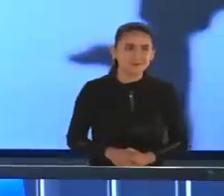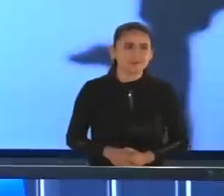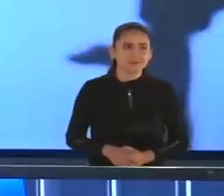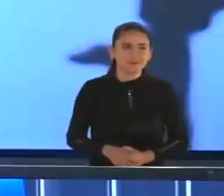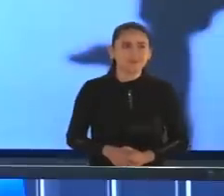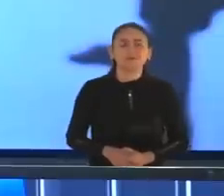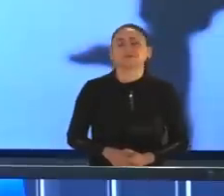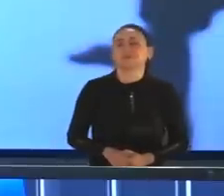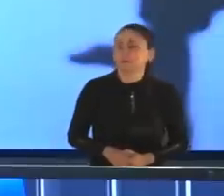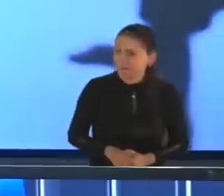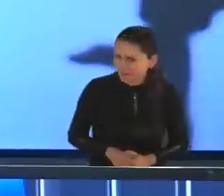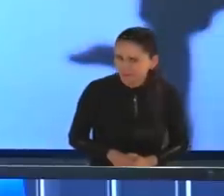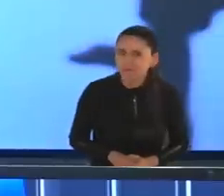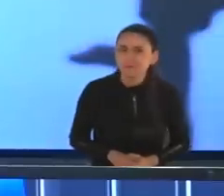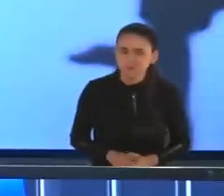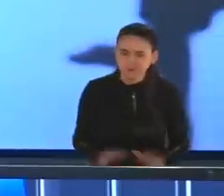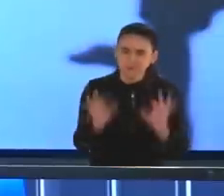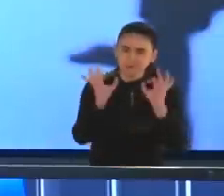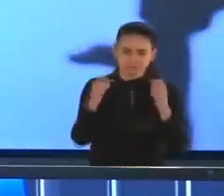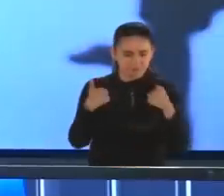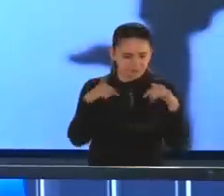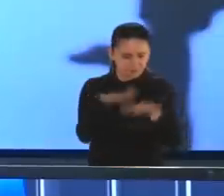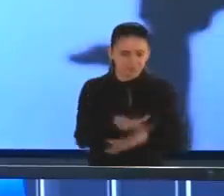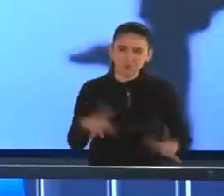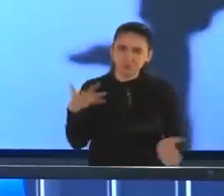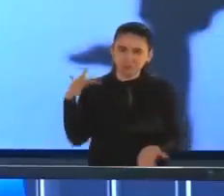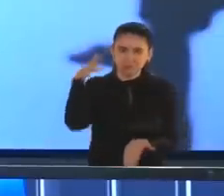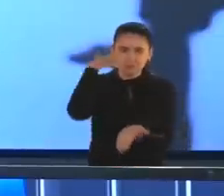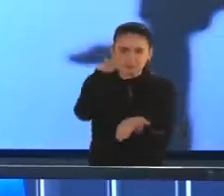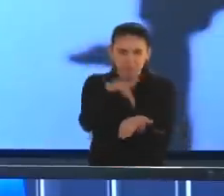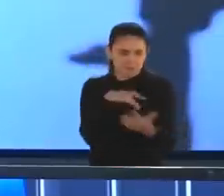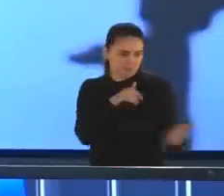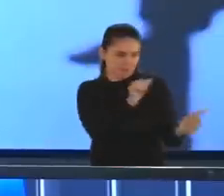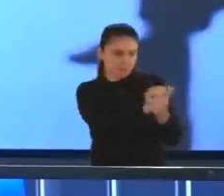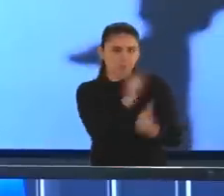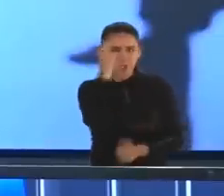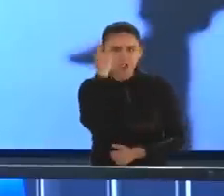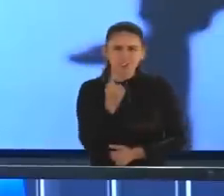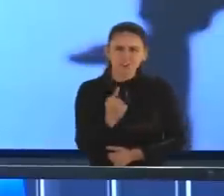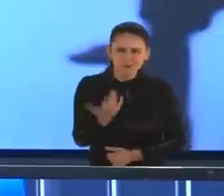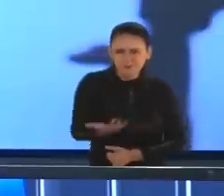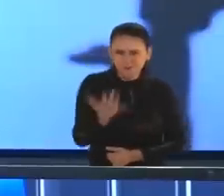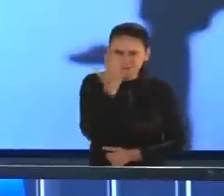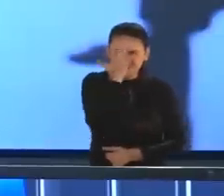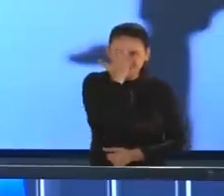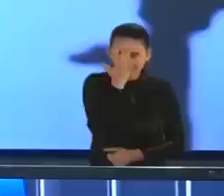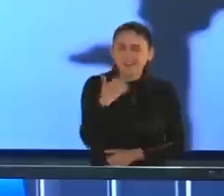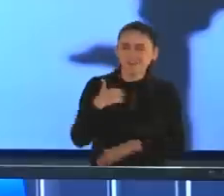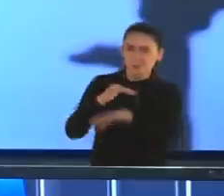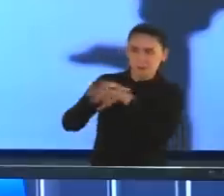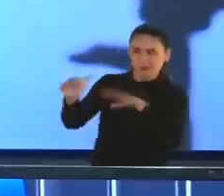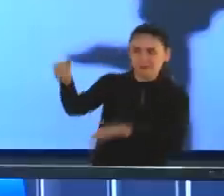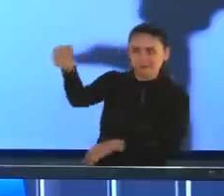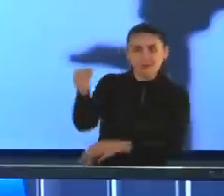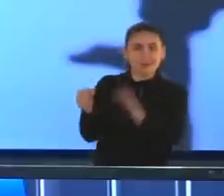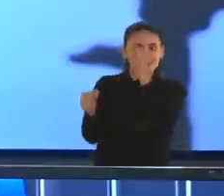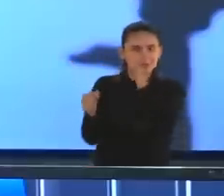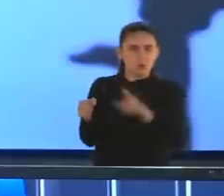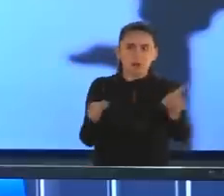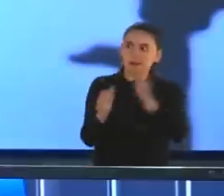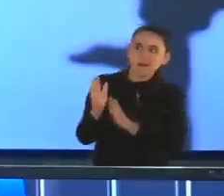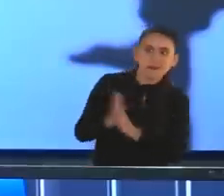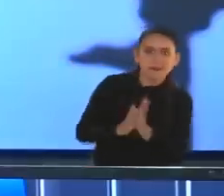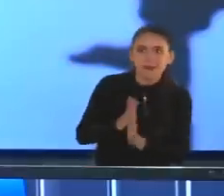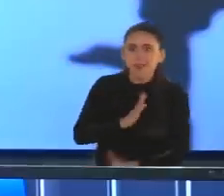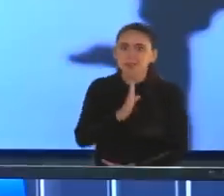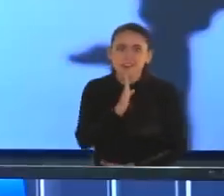Bueno, Rosy, y hoy estoy aquí en el set acompañándola porque tengo un invitado que yo sé que a usted y a todos los televidentes les va a